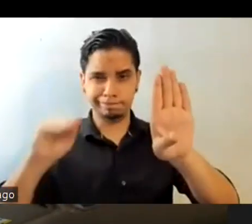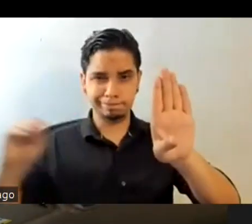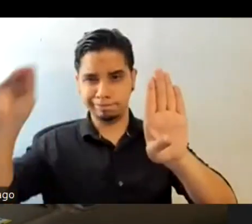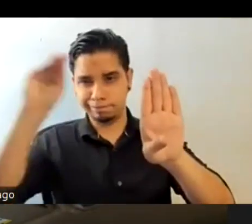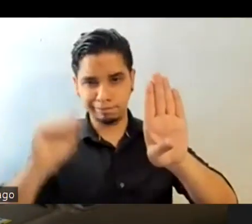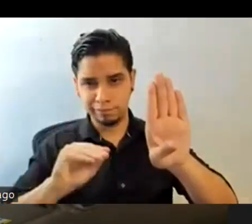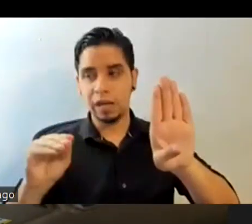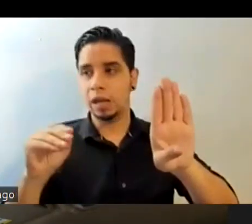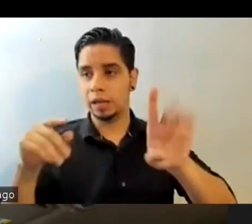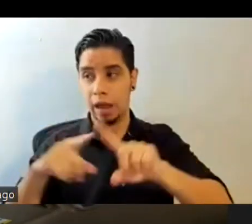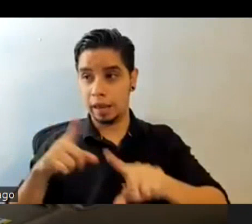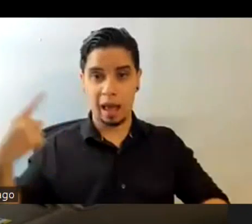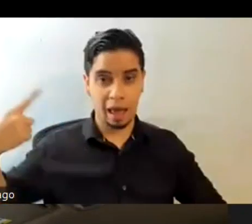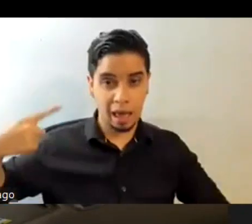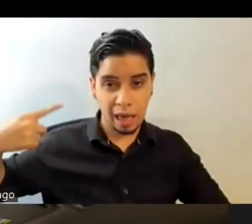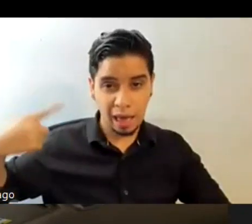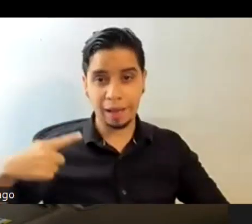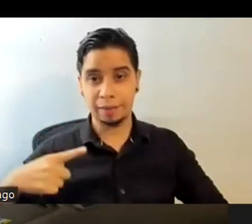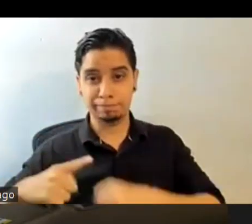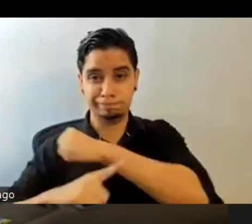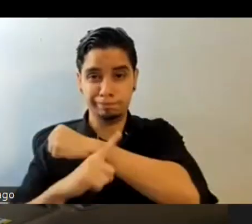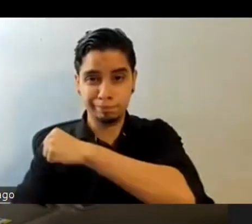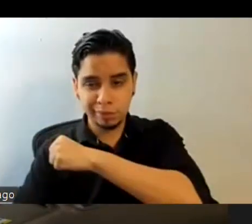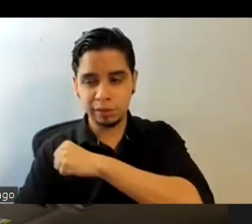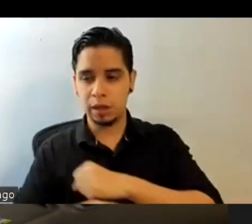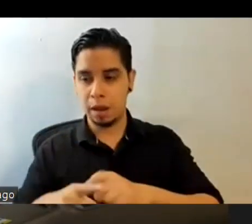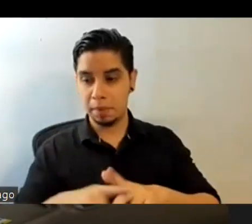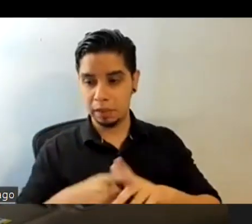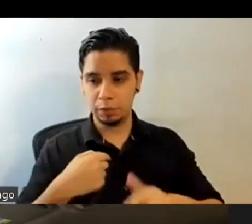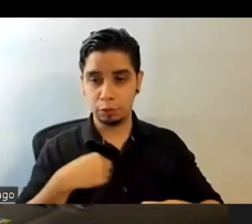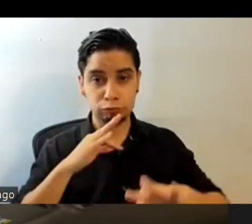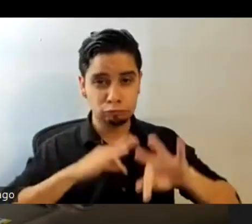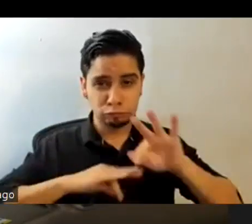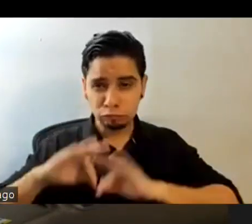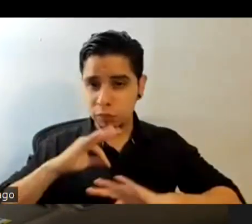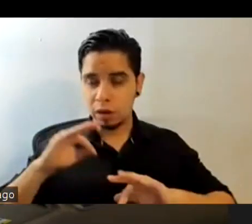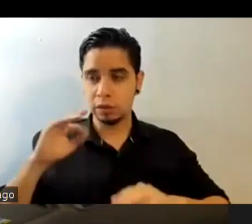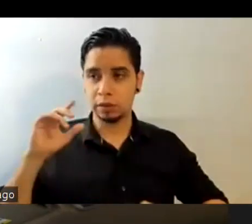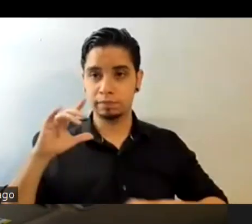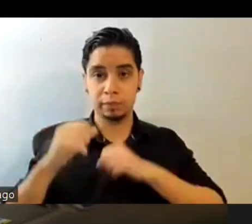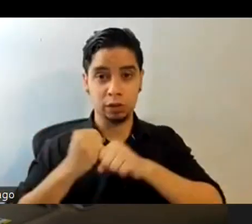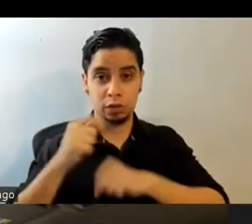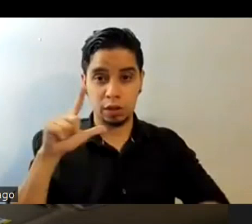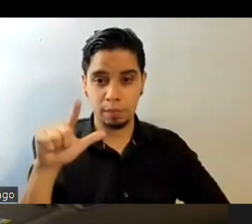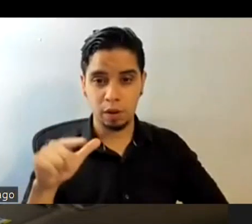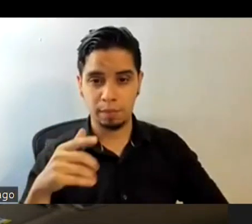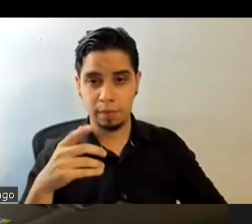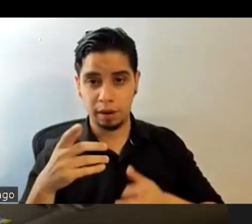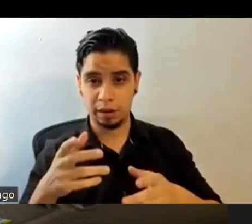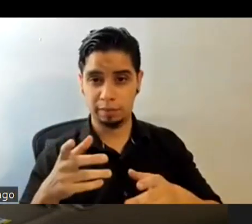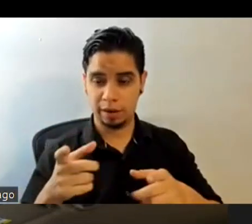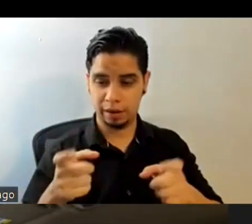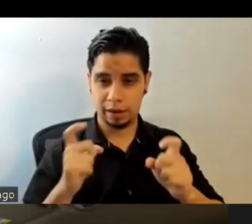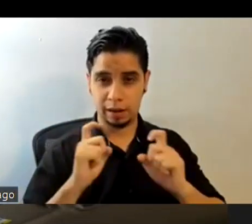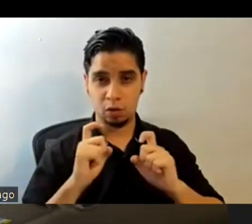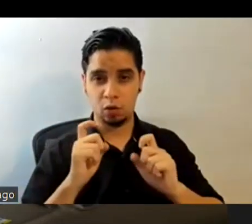descubrieron? Así que eso, pues, yo creo que me frustró un poco un tiempo, hasta que años después me regalaron una libreta. Ese